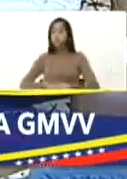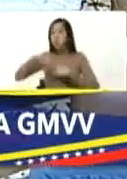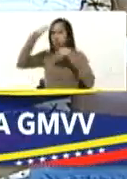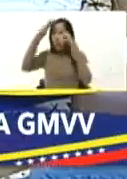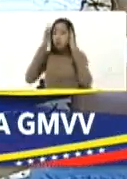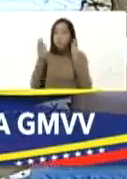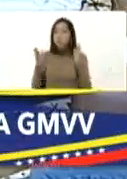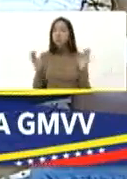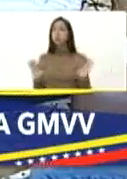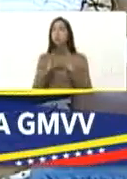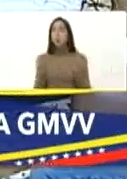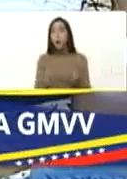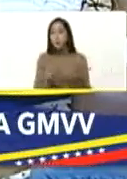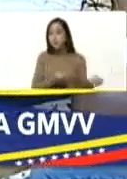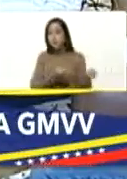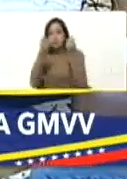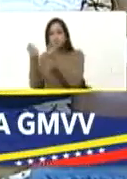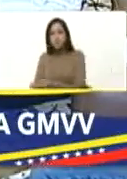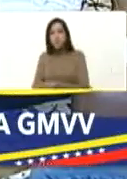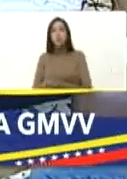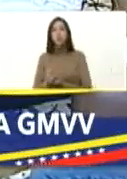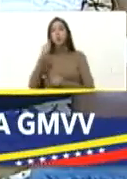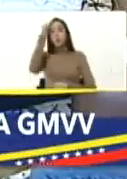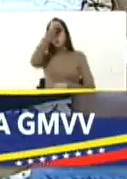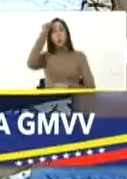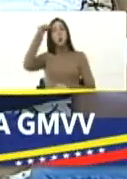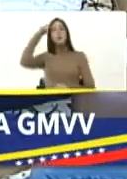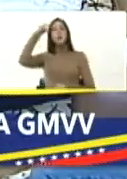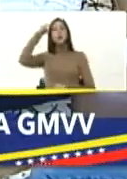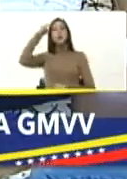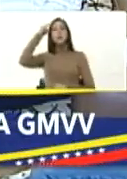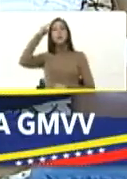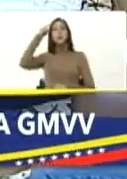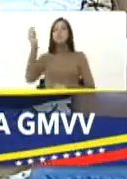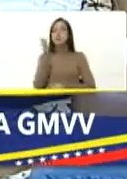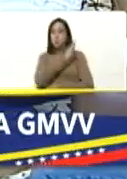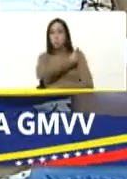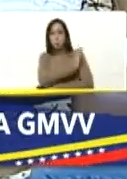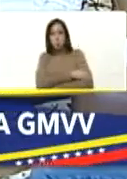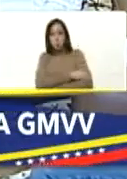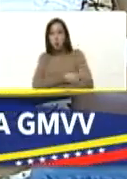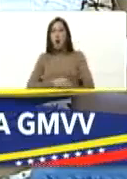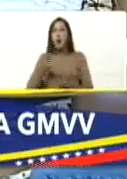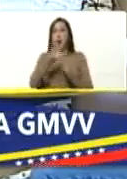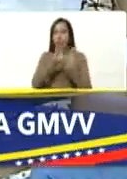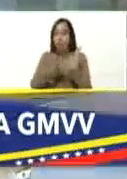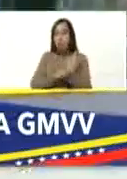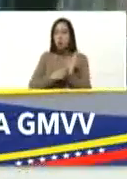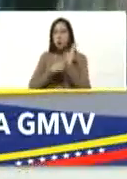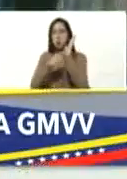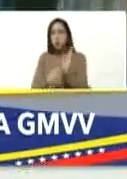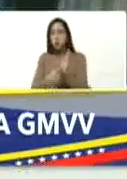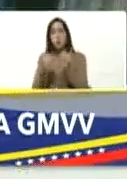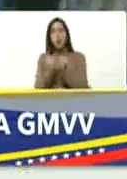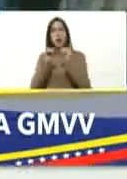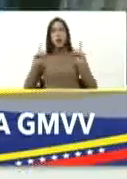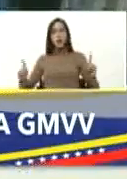En familia, vamos a votar el domingo para que se fortalezca la Constitución, la